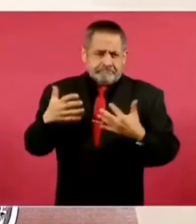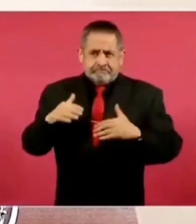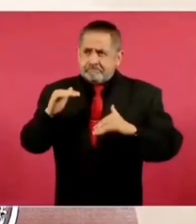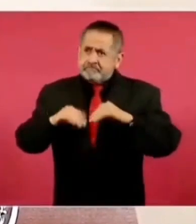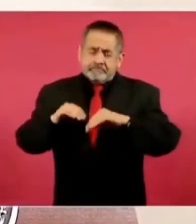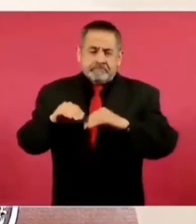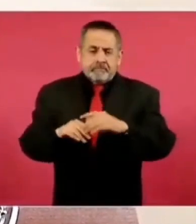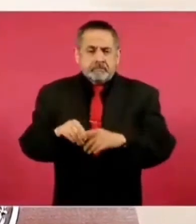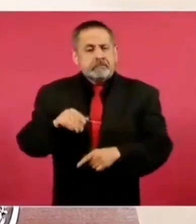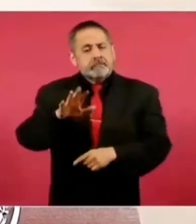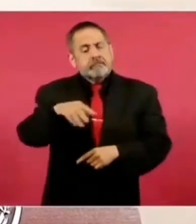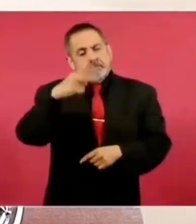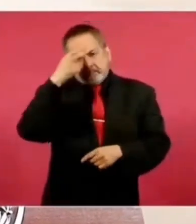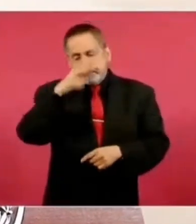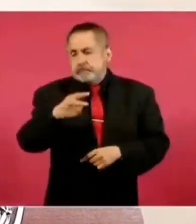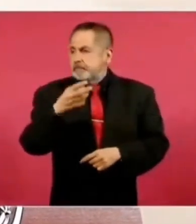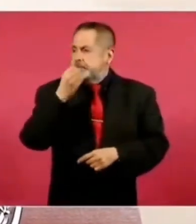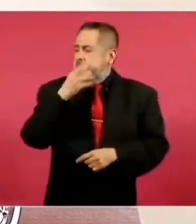parece